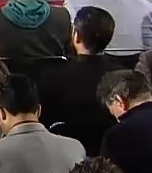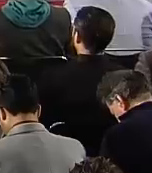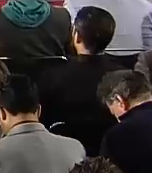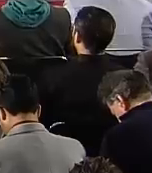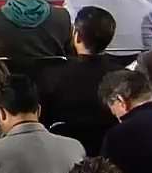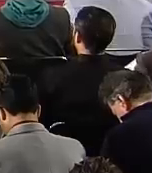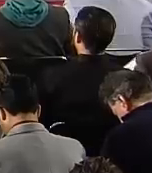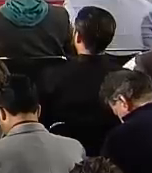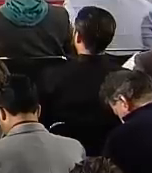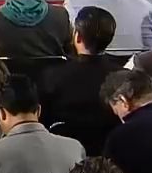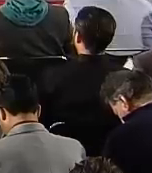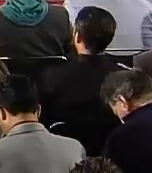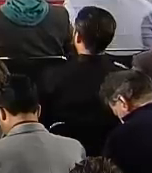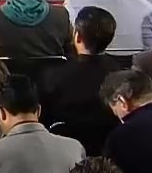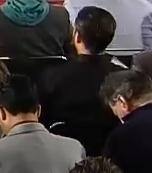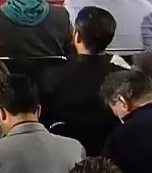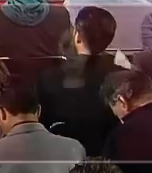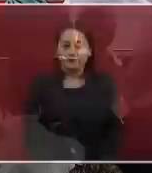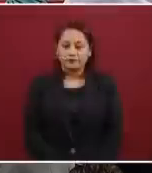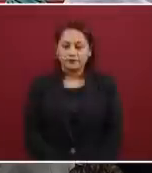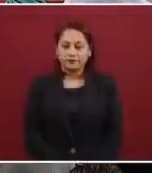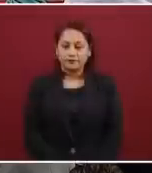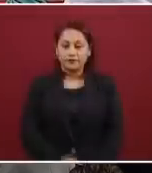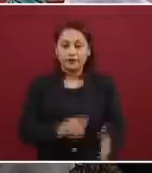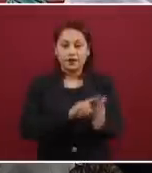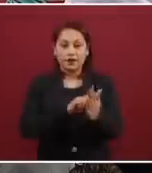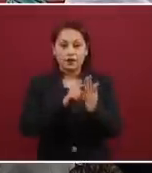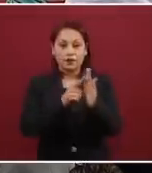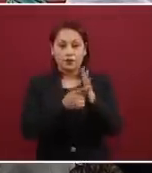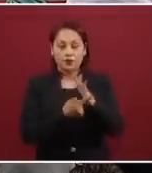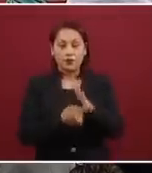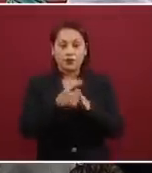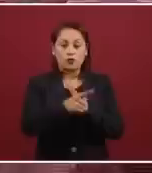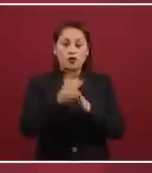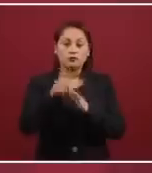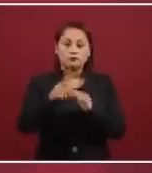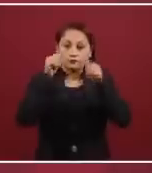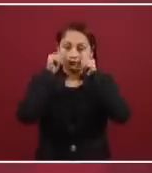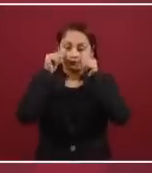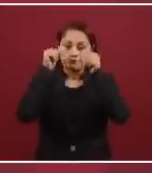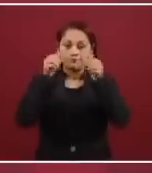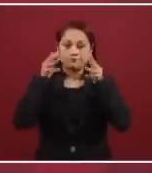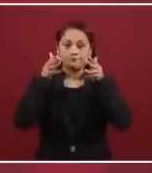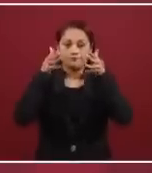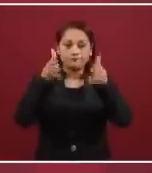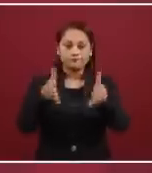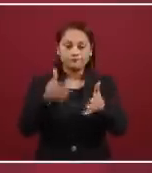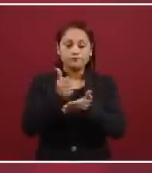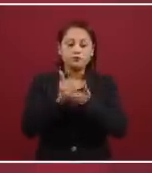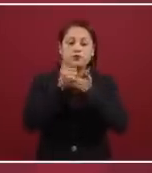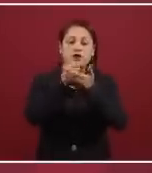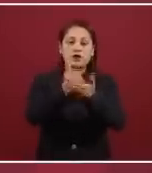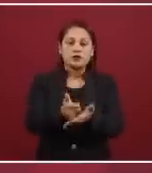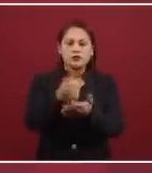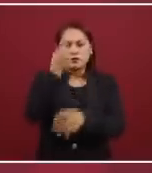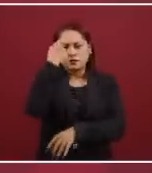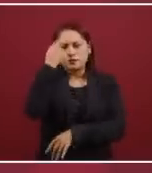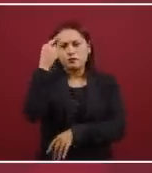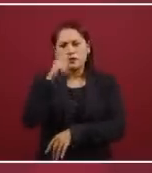articulada con algunas políticas generales que encaminen a la oferta